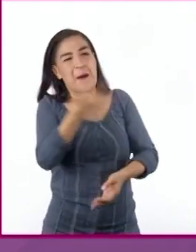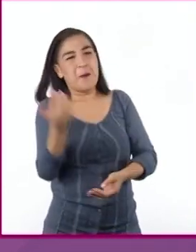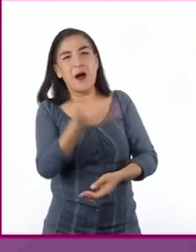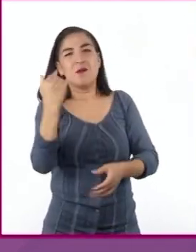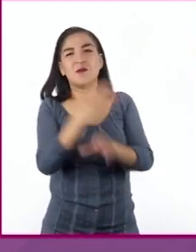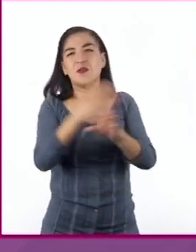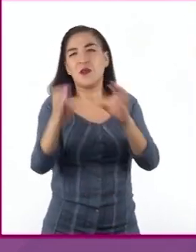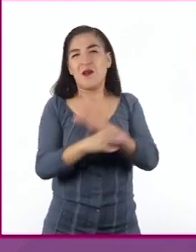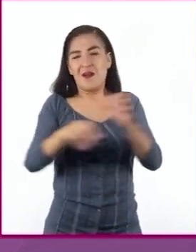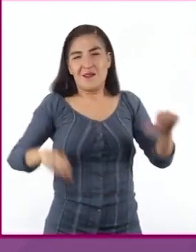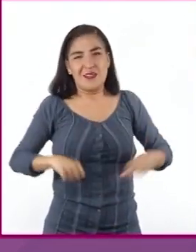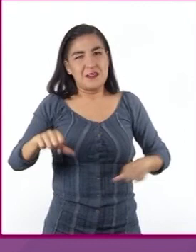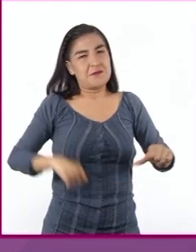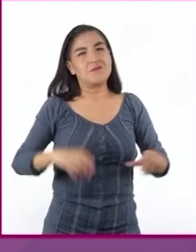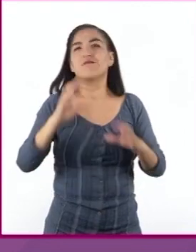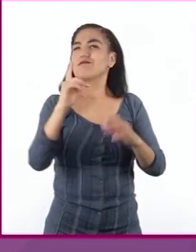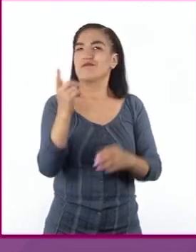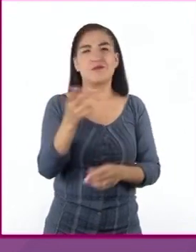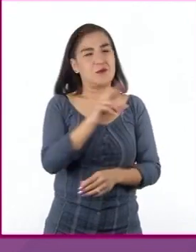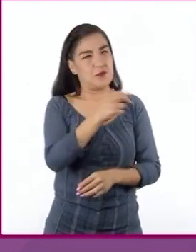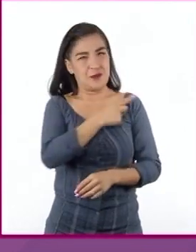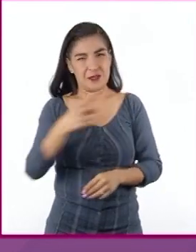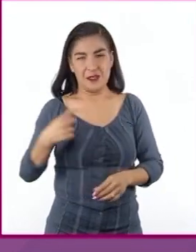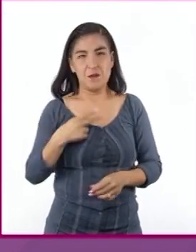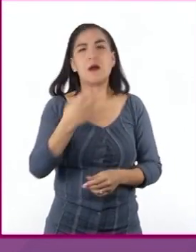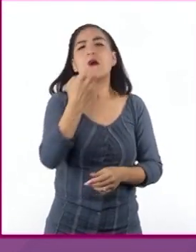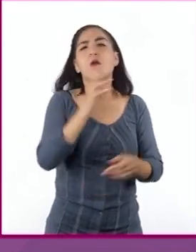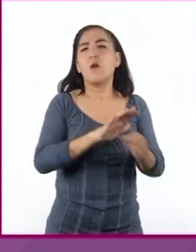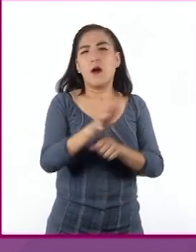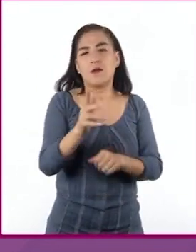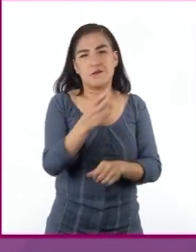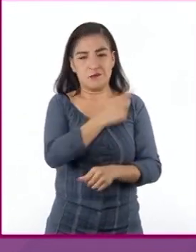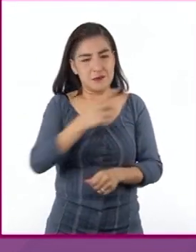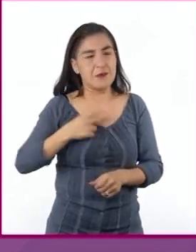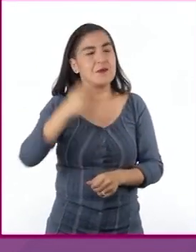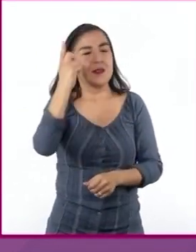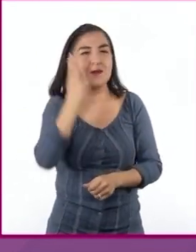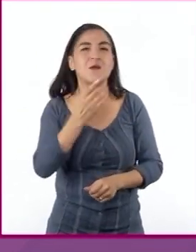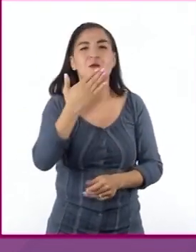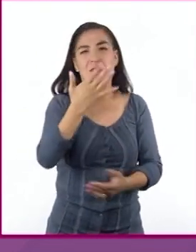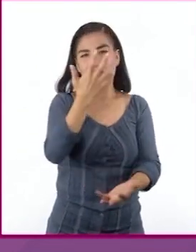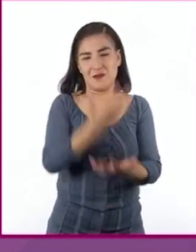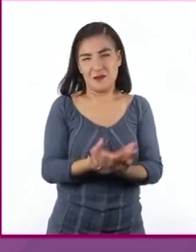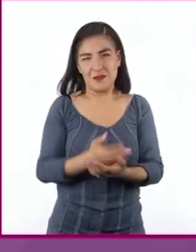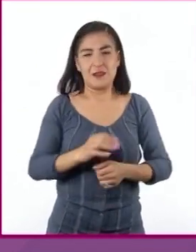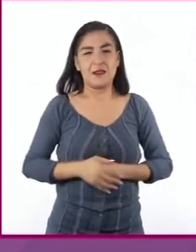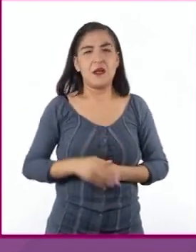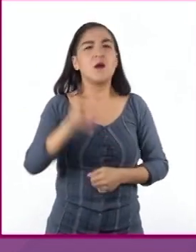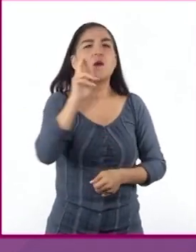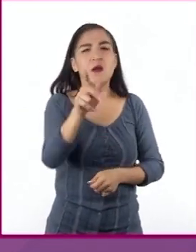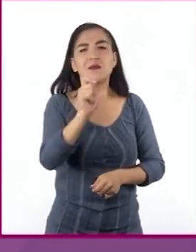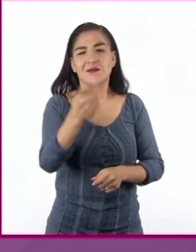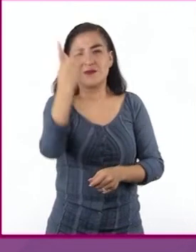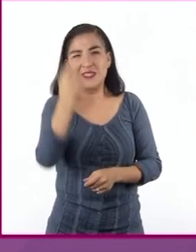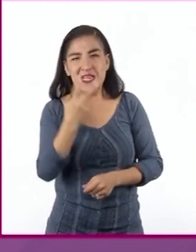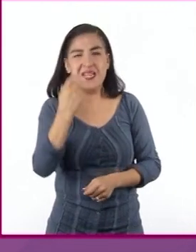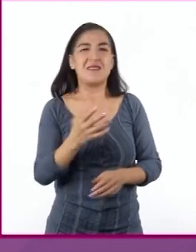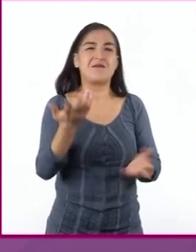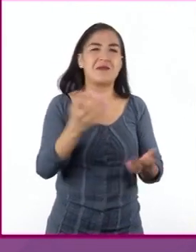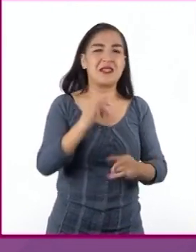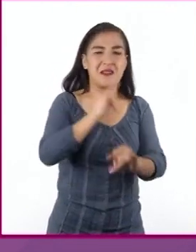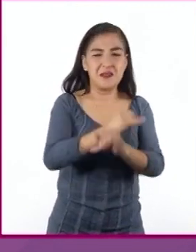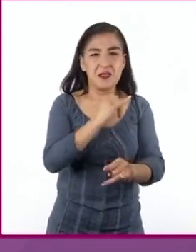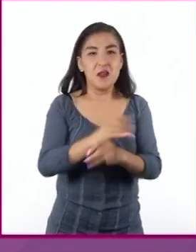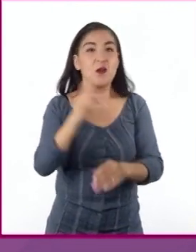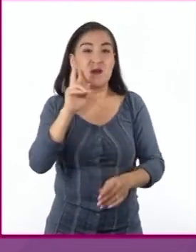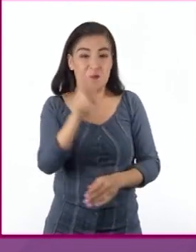entre estas descansar de manera adecuada. Analicen y cuestionen lo que ven y escuchan en medios de comunicación y redes sociales. Muchos de